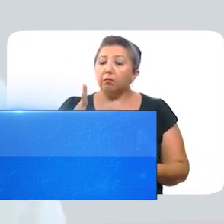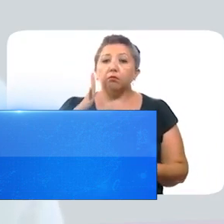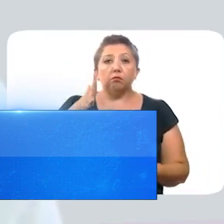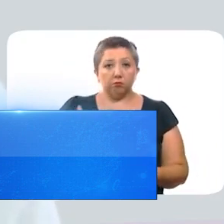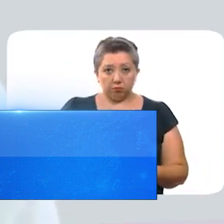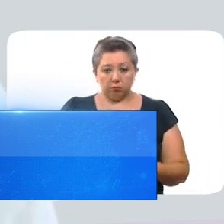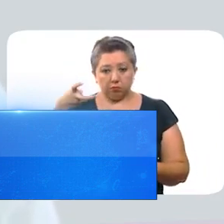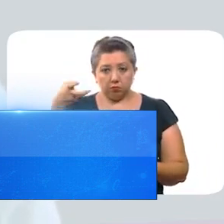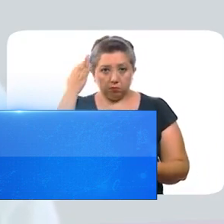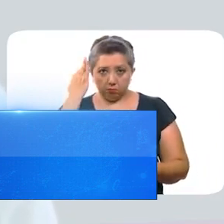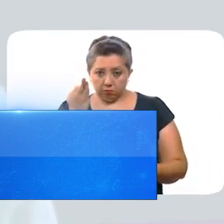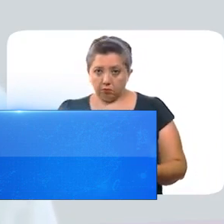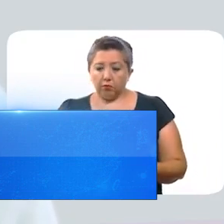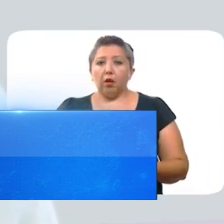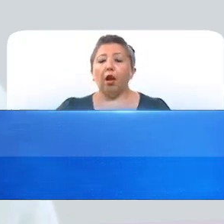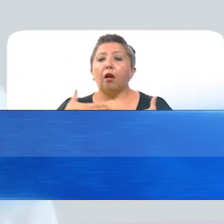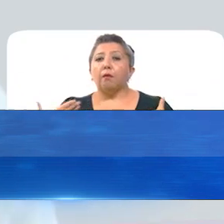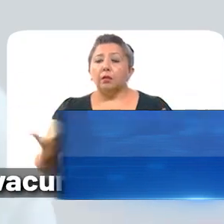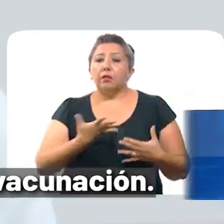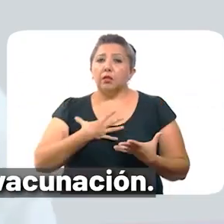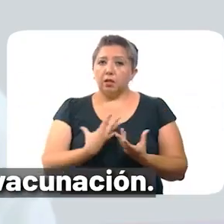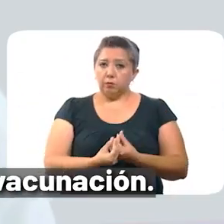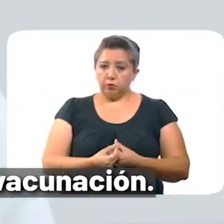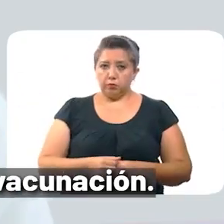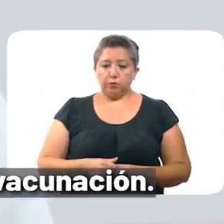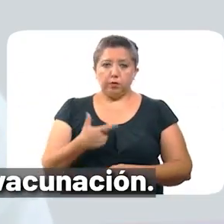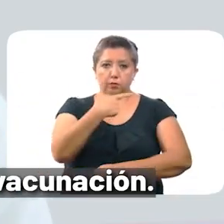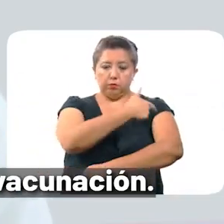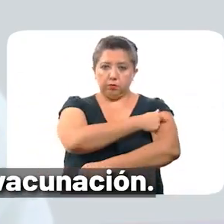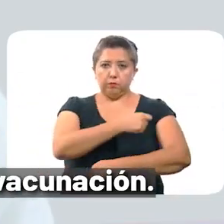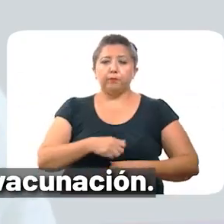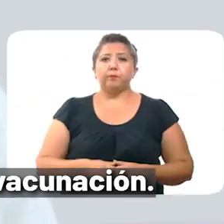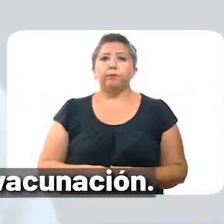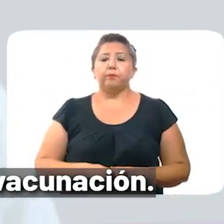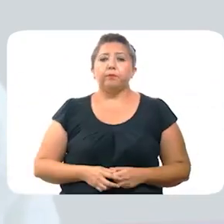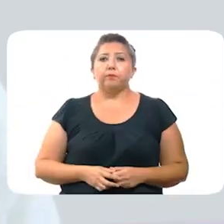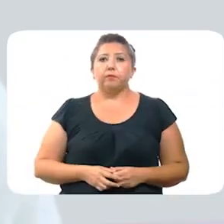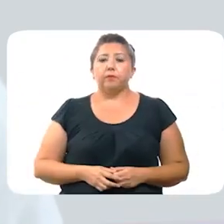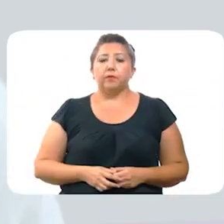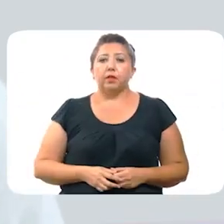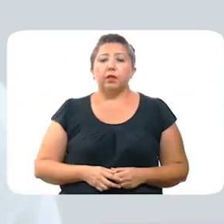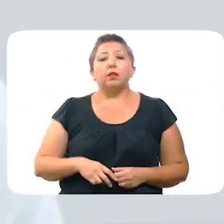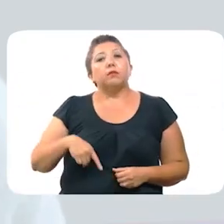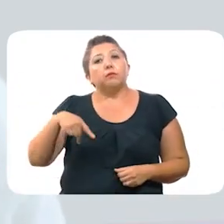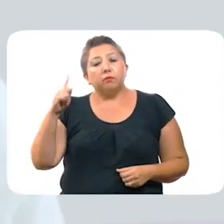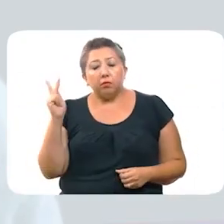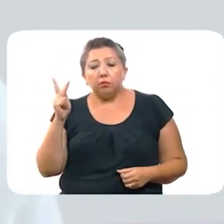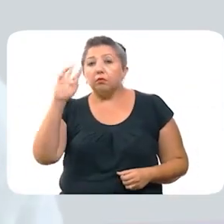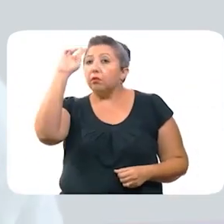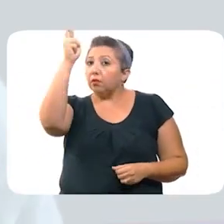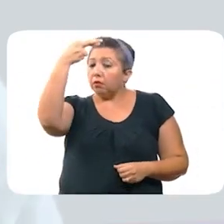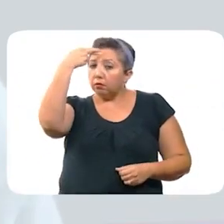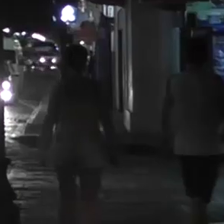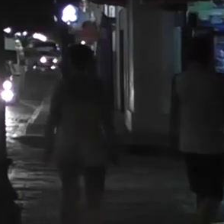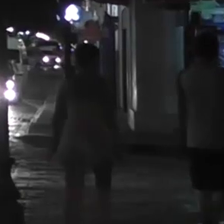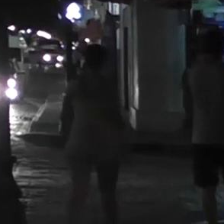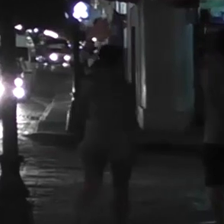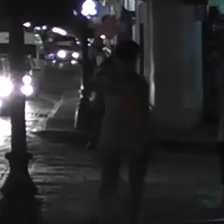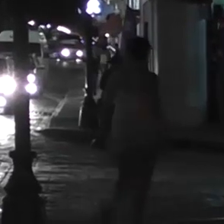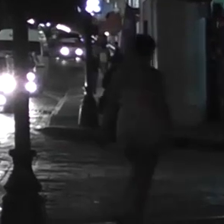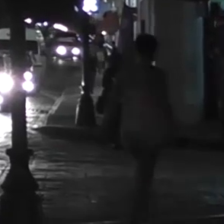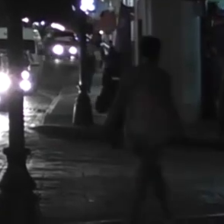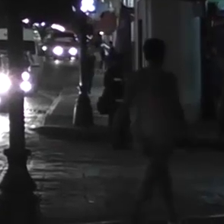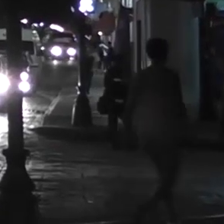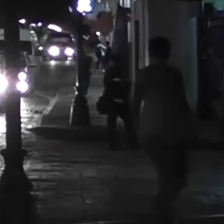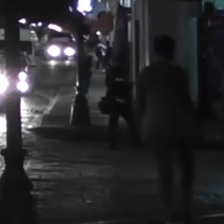comportemos en esta etapa y del avance que hemos tenido en el proceso de vacunación. A través de redes sociales, el secretario de Salud de Yucatán dio a conocer